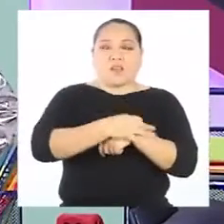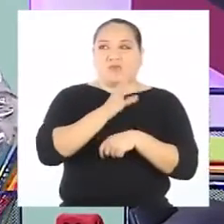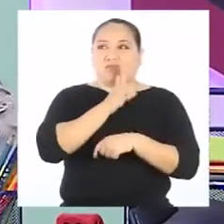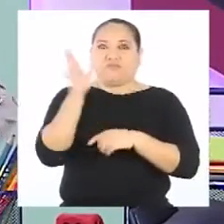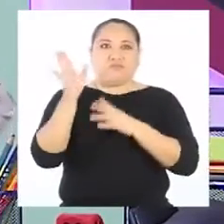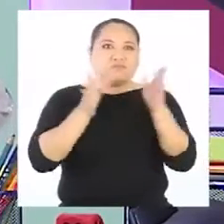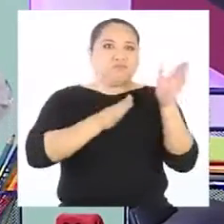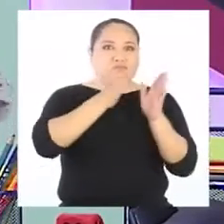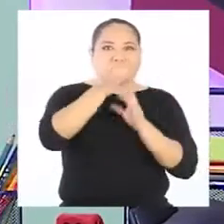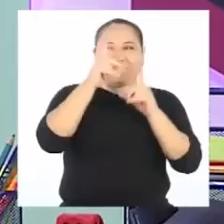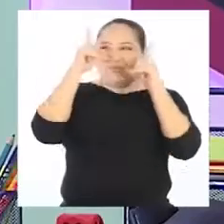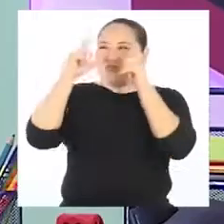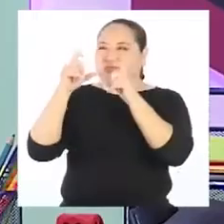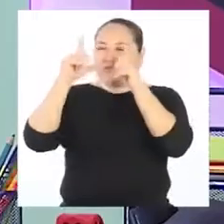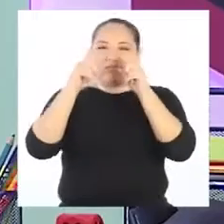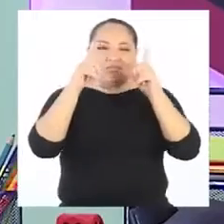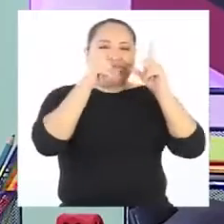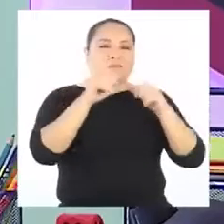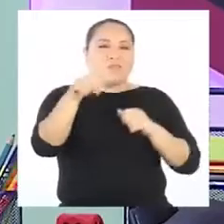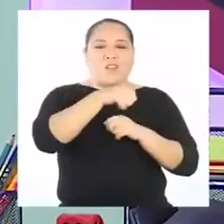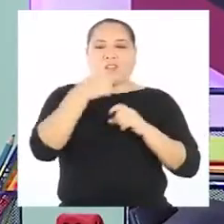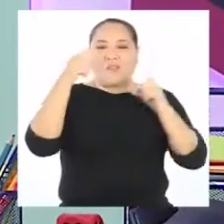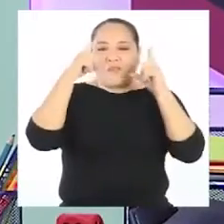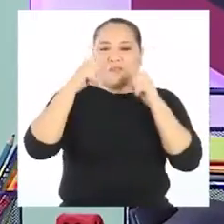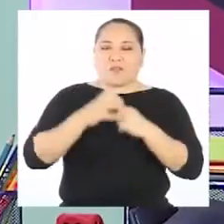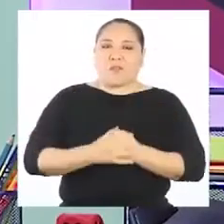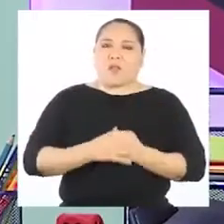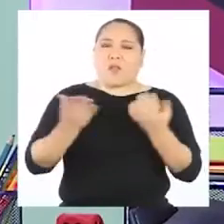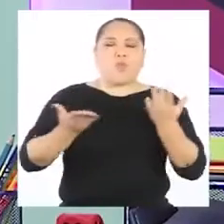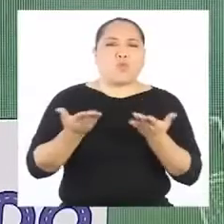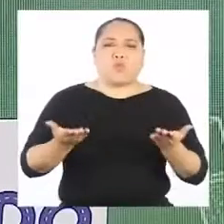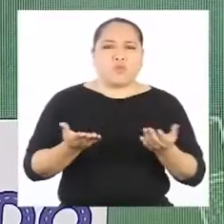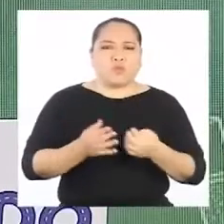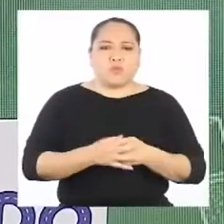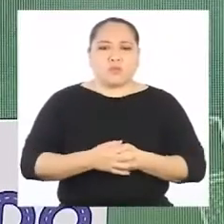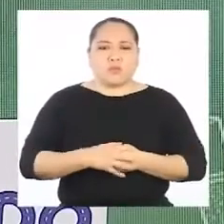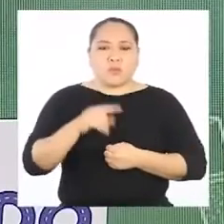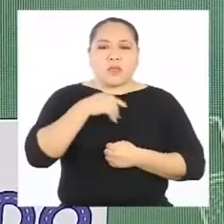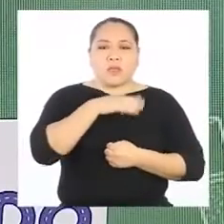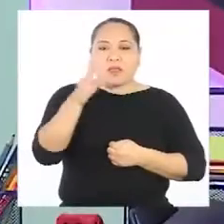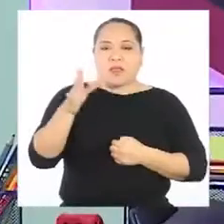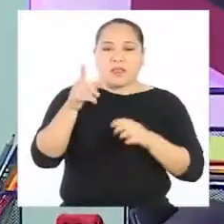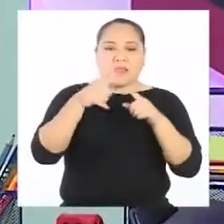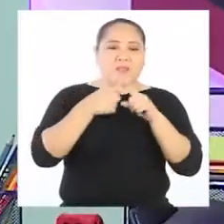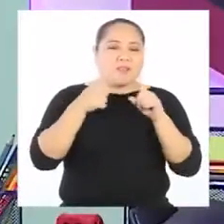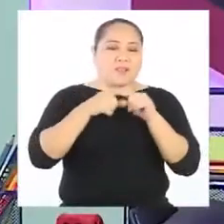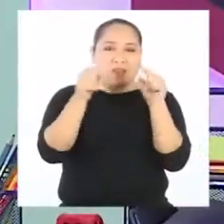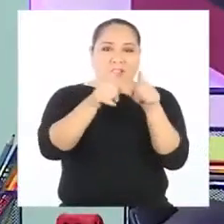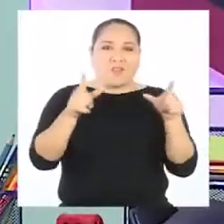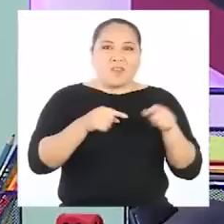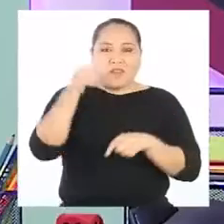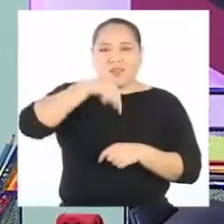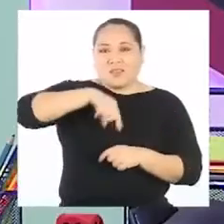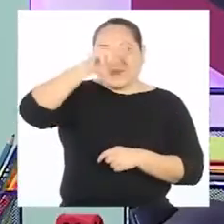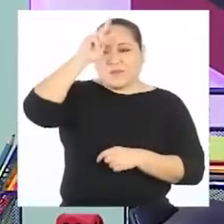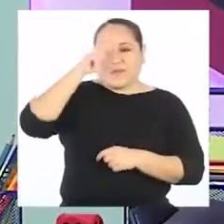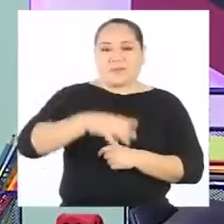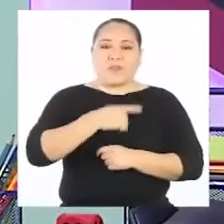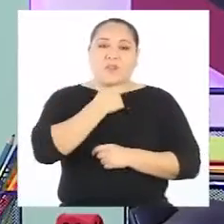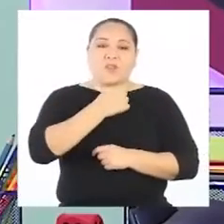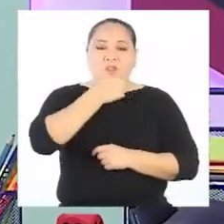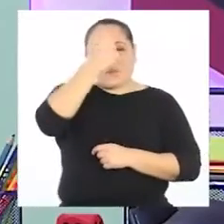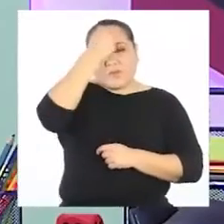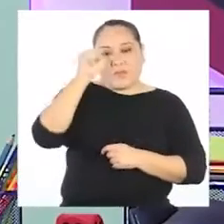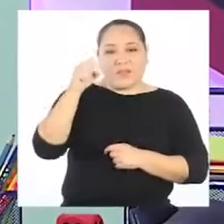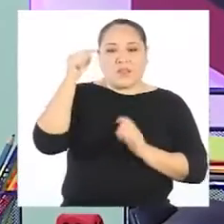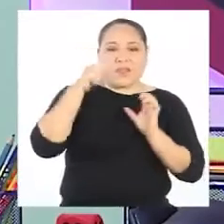realizar algunos viajes más y registrar otras tantas fotos. ¿A dónde? He ido a distintos lugares de nuestro Perú.